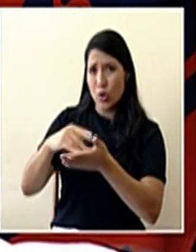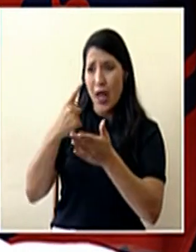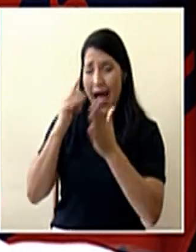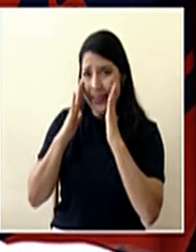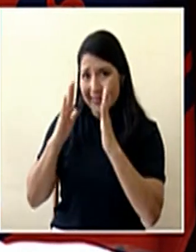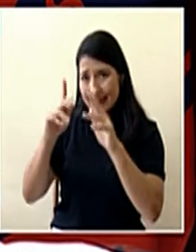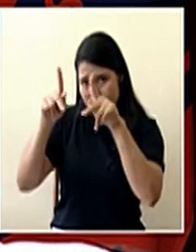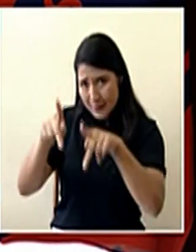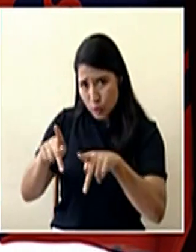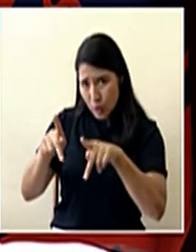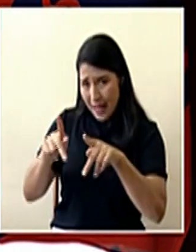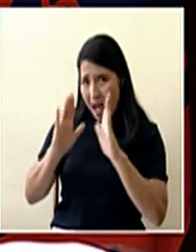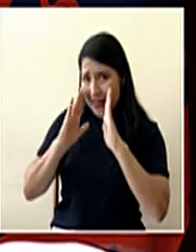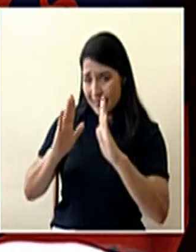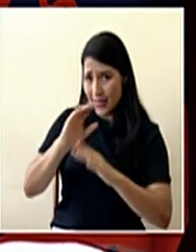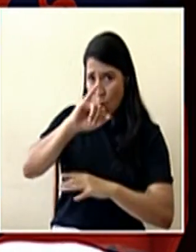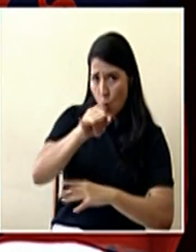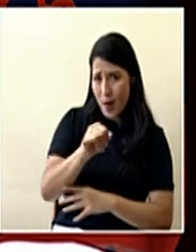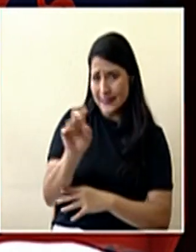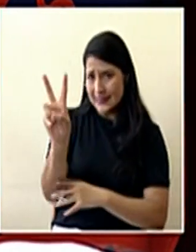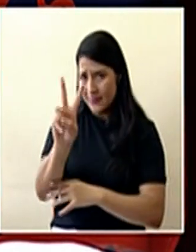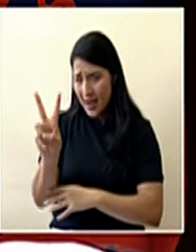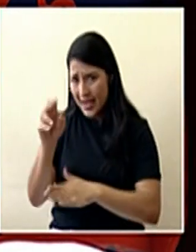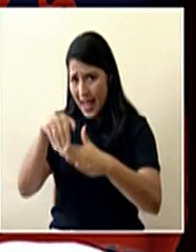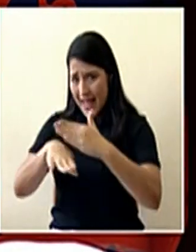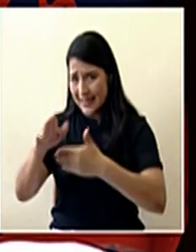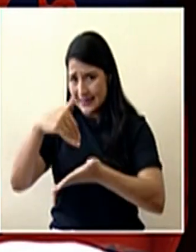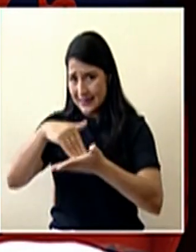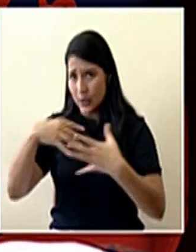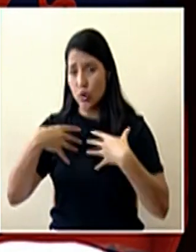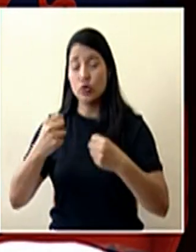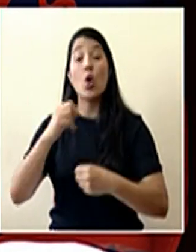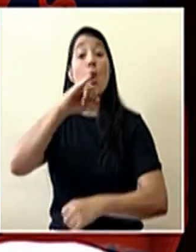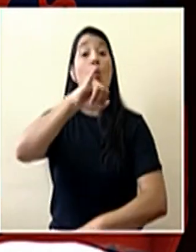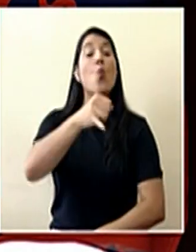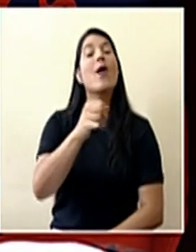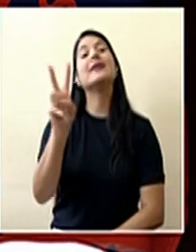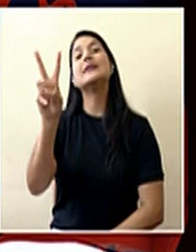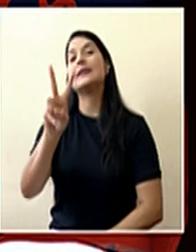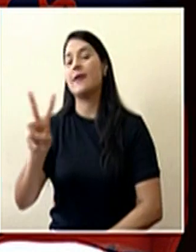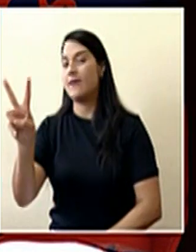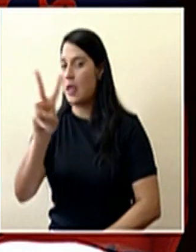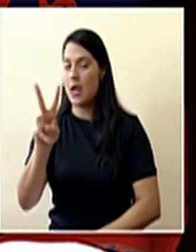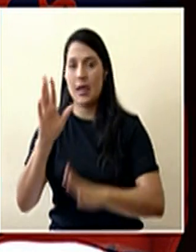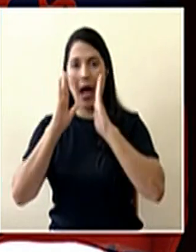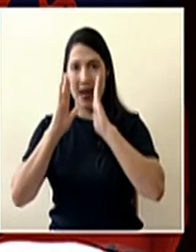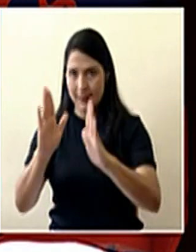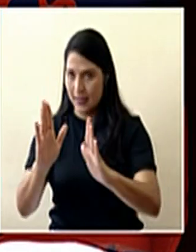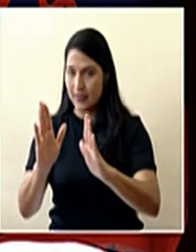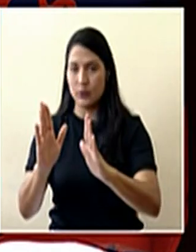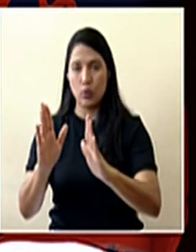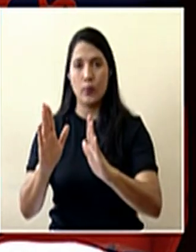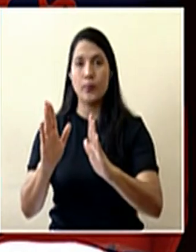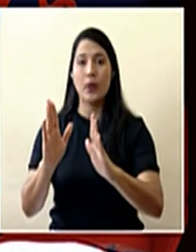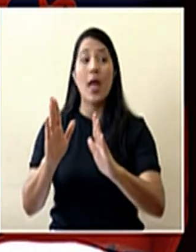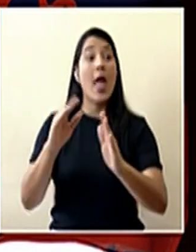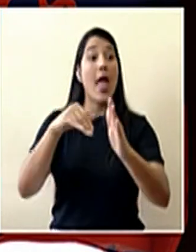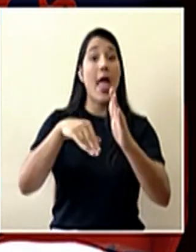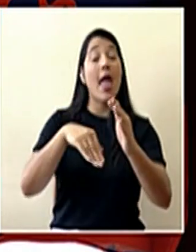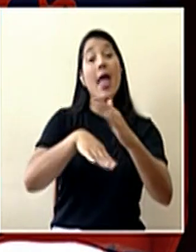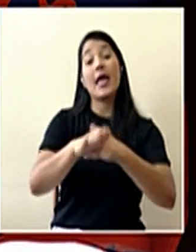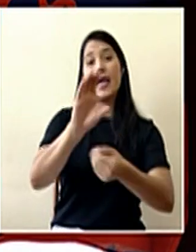Jueves y viernes santo se va a mantener abiertos los servicios de urgencias de áreas de salud que normalmente se han mantenido abiertas y a nivel